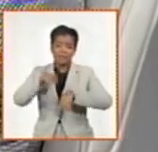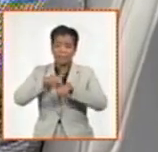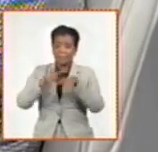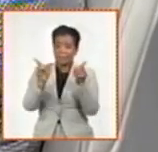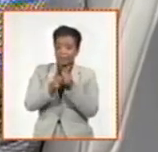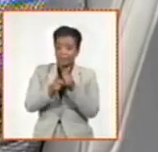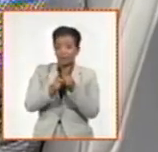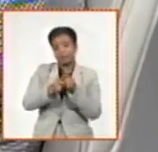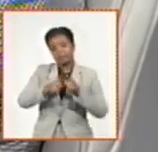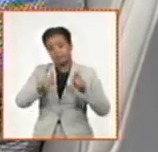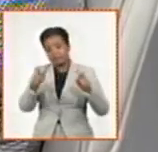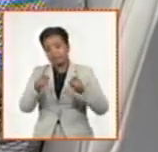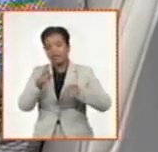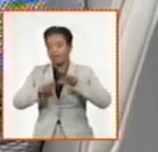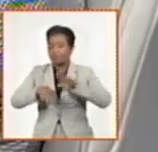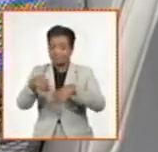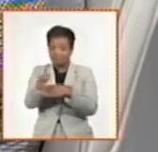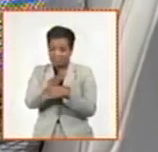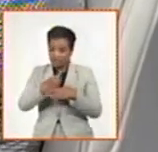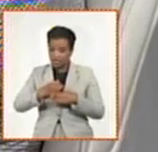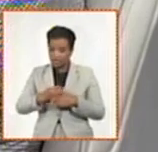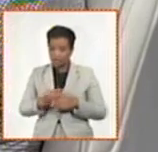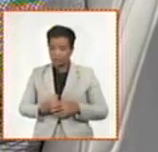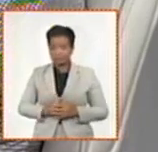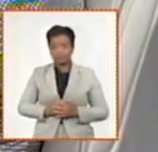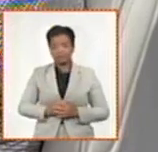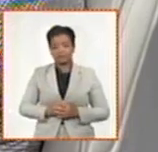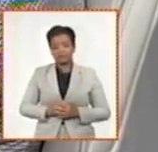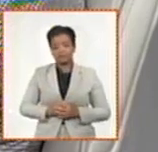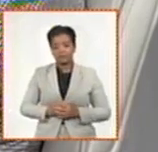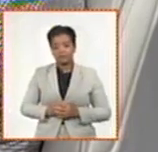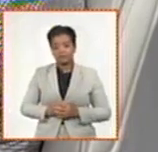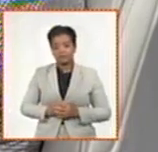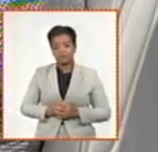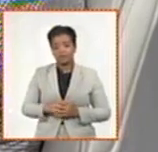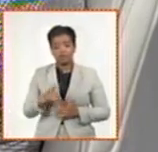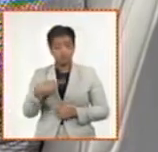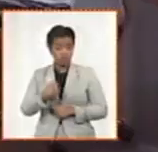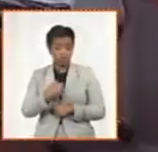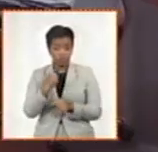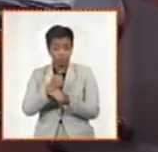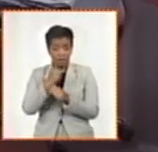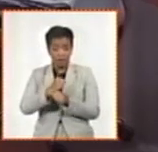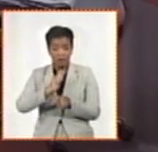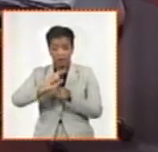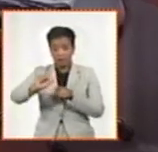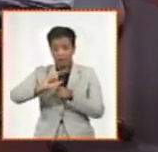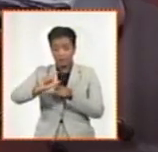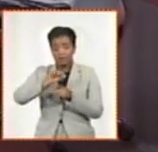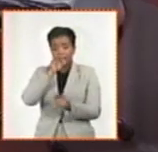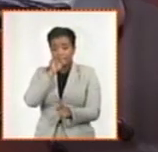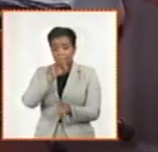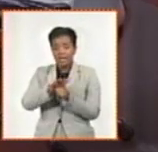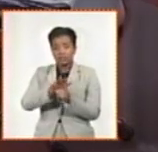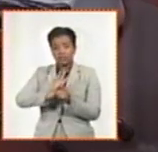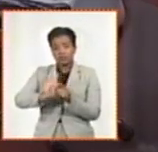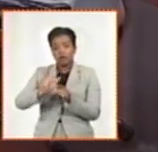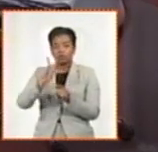obtener mayores producciones en diferentes cultivos. ¿Qué pasa con esto? Que nosotros al realizar este trabajo, nosotros empezamos hace 2 años este trabajo y